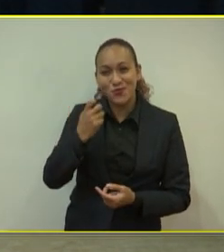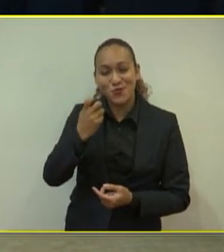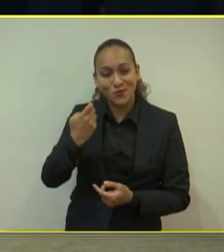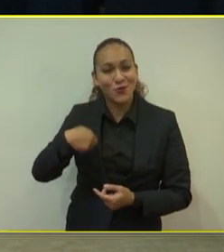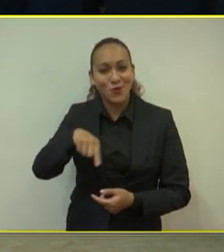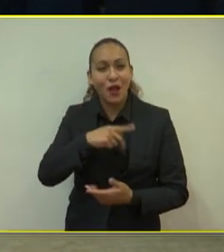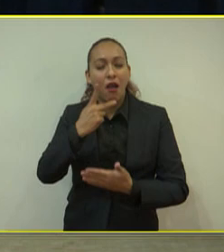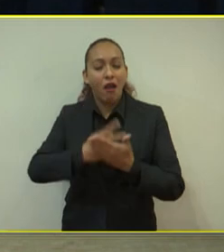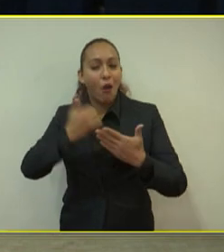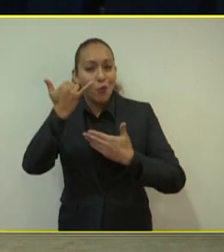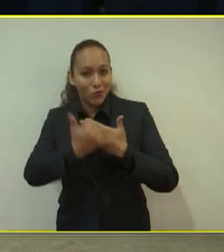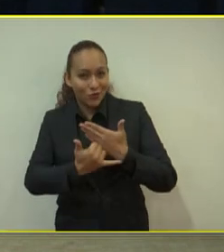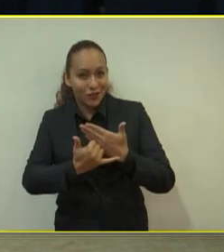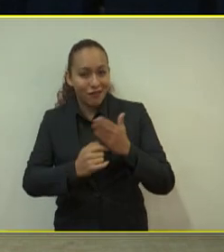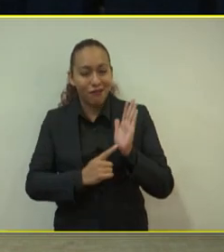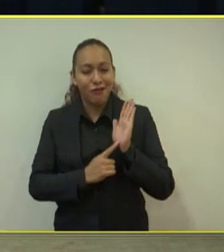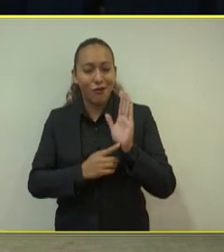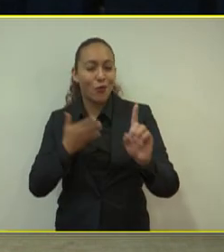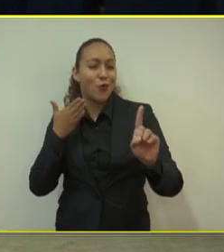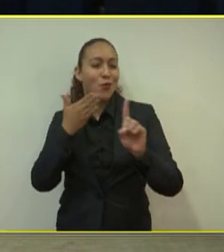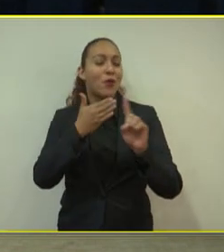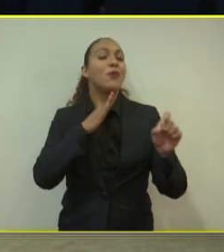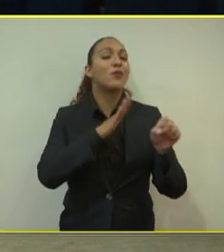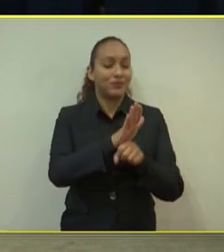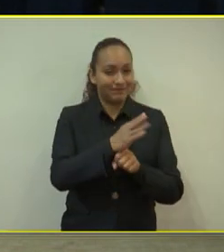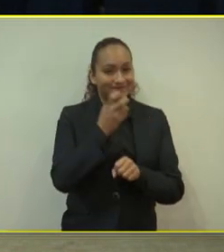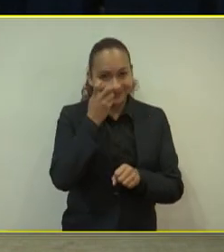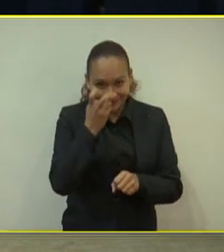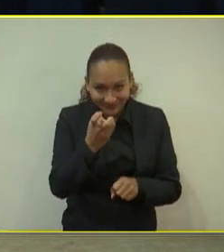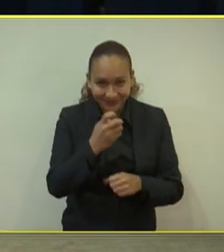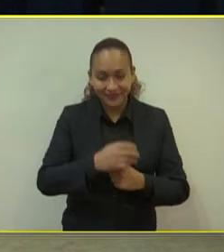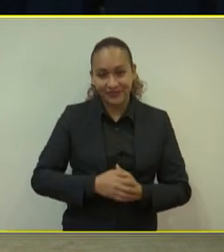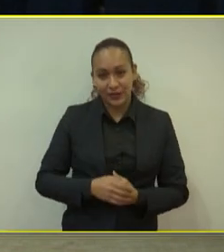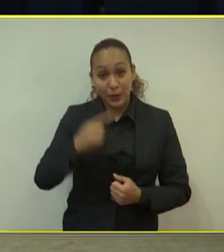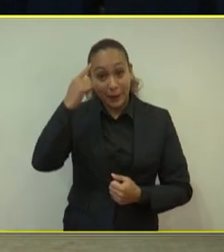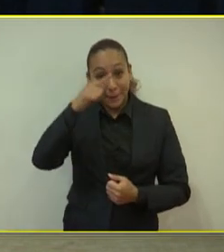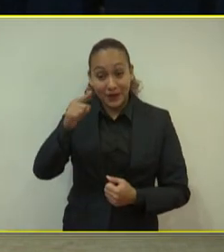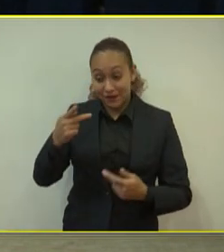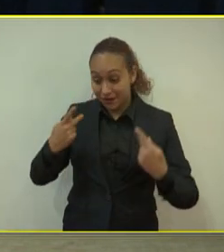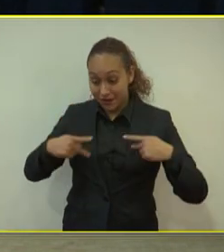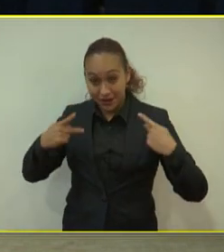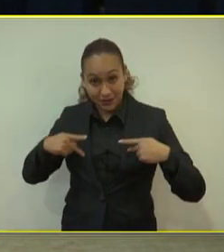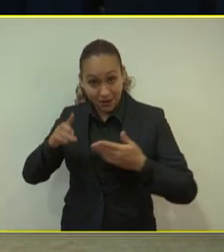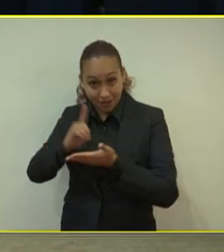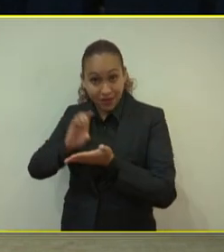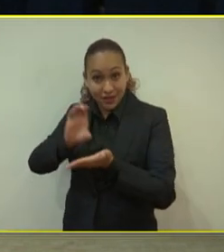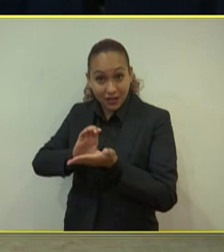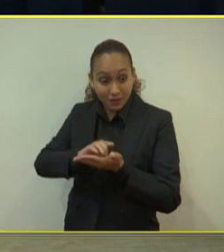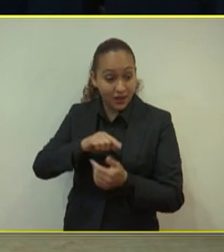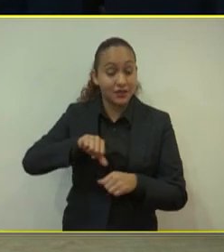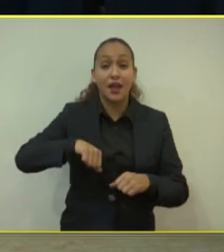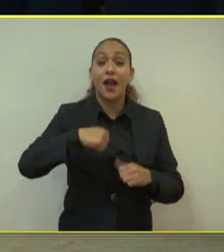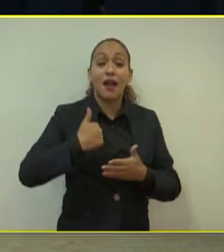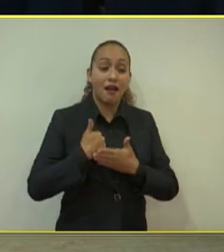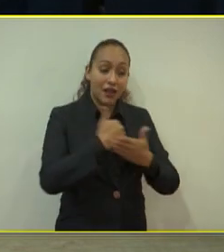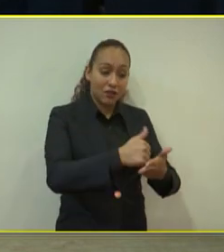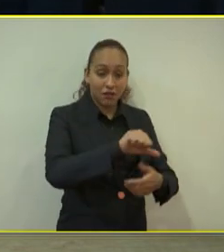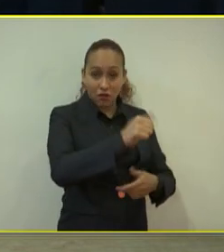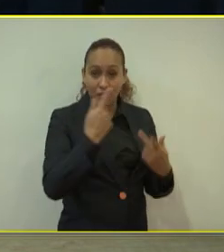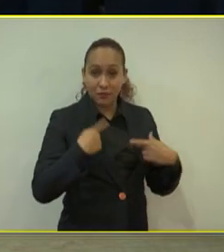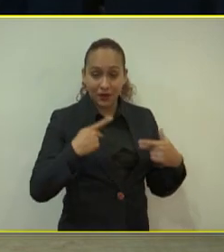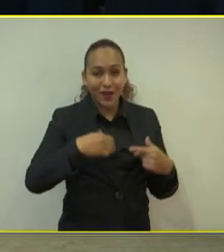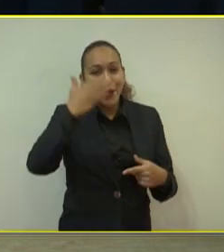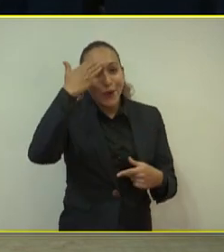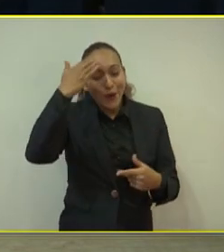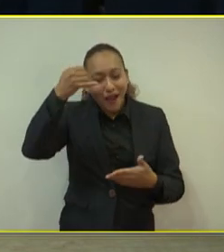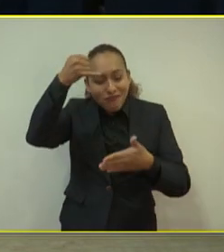este proyecto terminal pues está relacionado precisamente con estos conocimientos científicos que queríamos